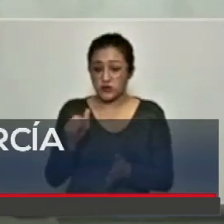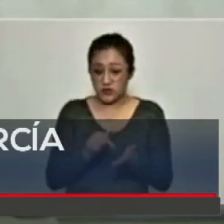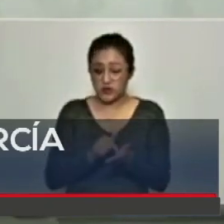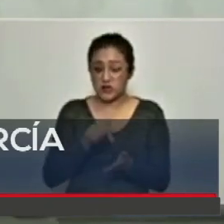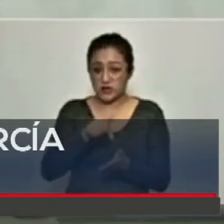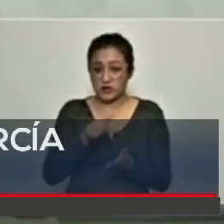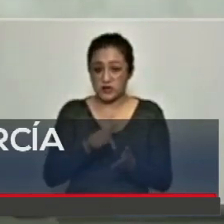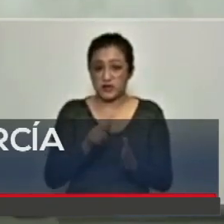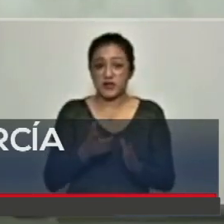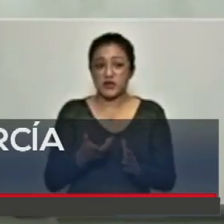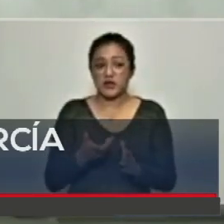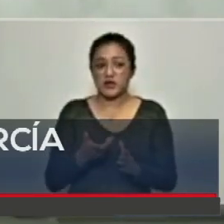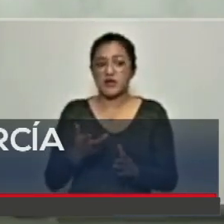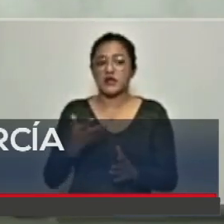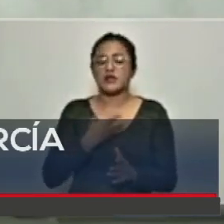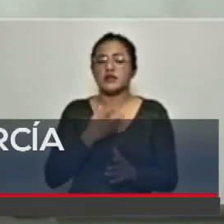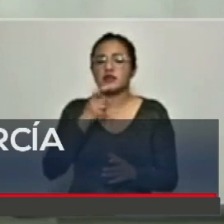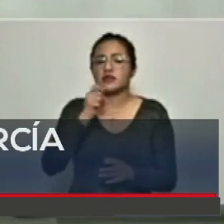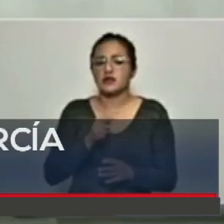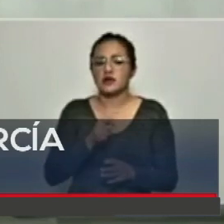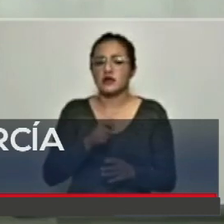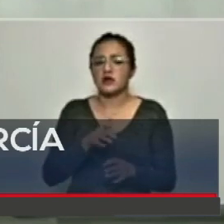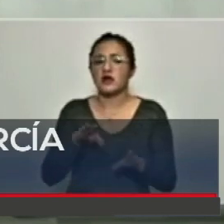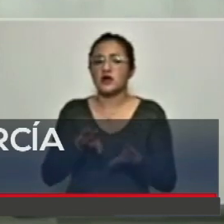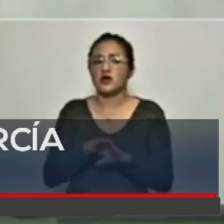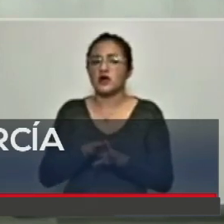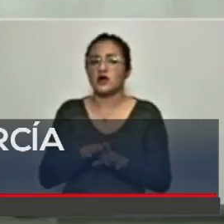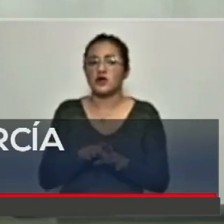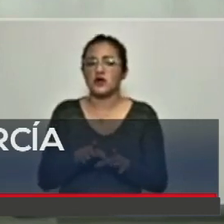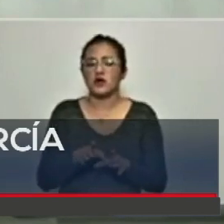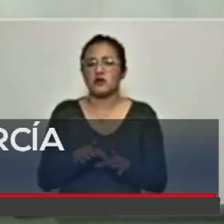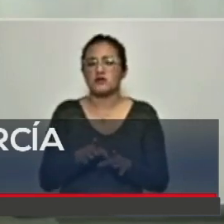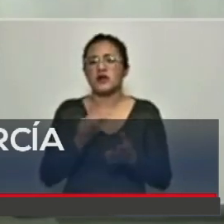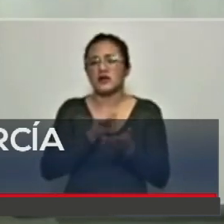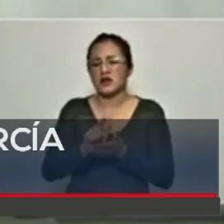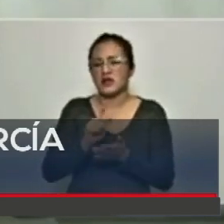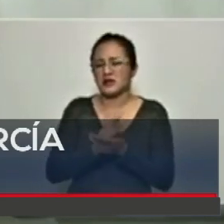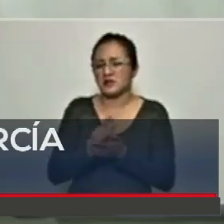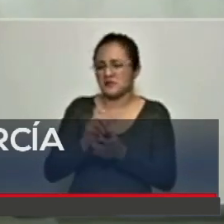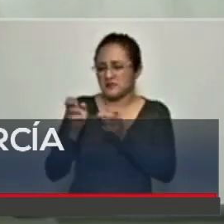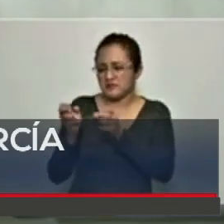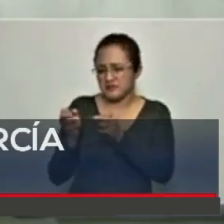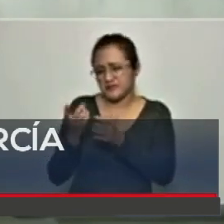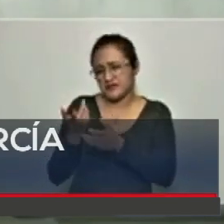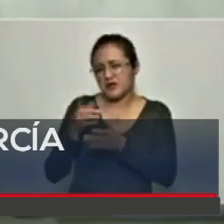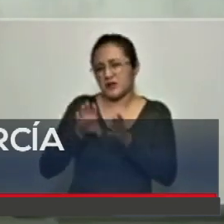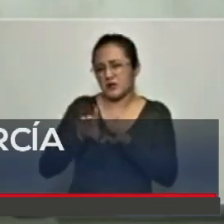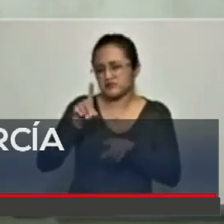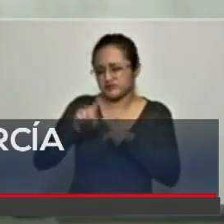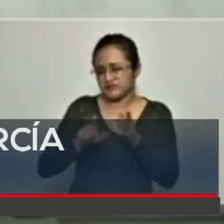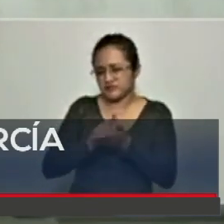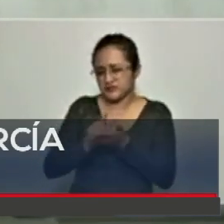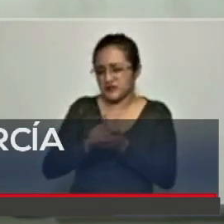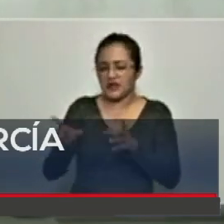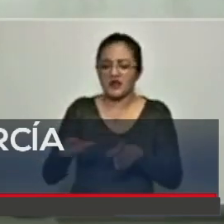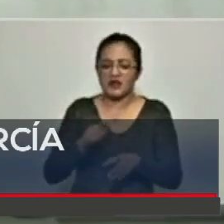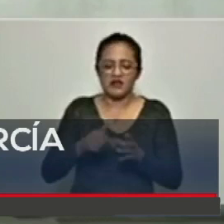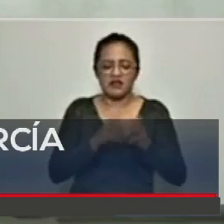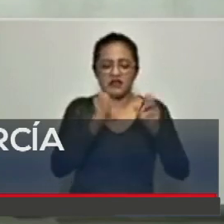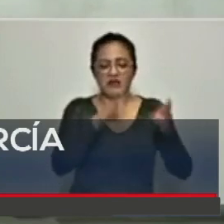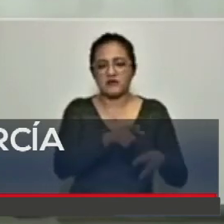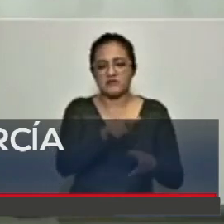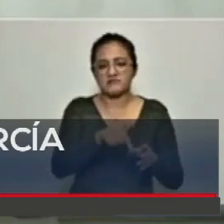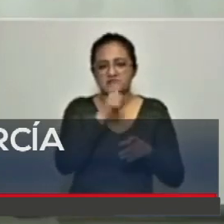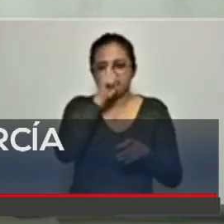que tenían lo que es los residuos biológicos infecciosos en lugares donde no debe de estar,